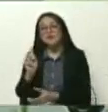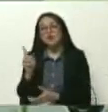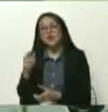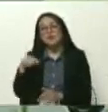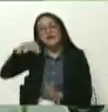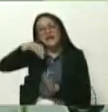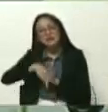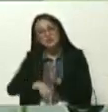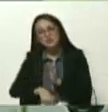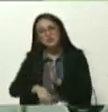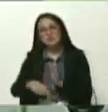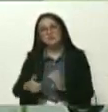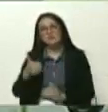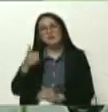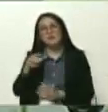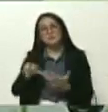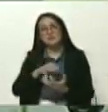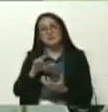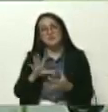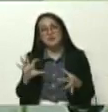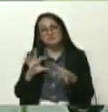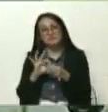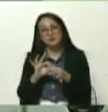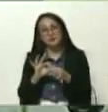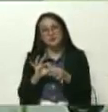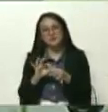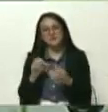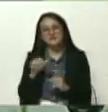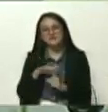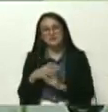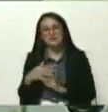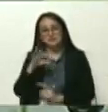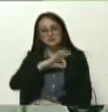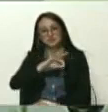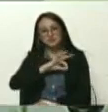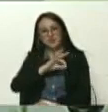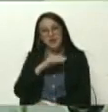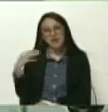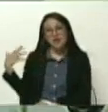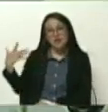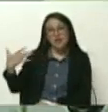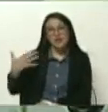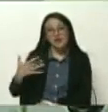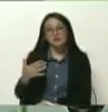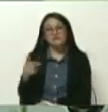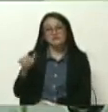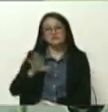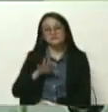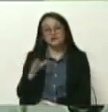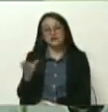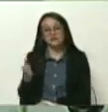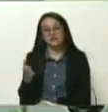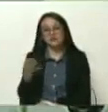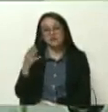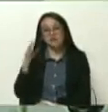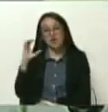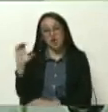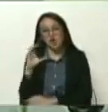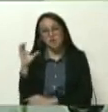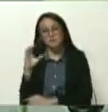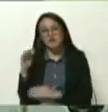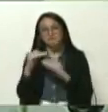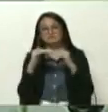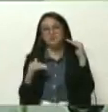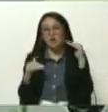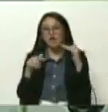un problema estructural que está ligado a las situaciones sociales que por años se han vivido en el hermano país. Hablamos de la